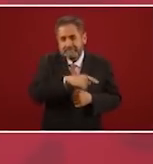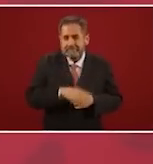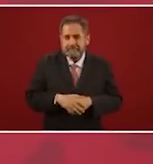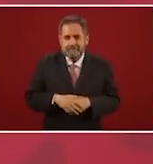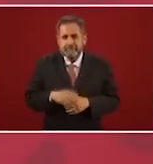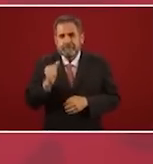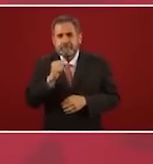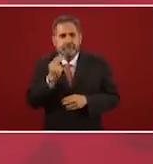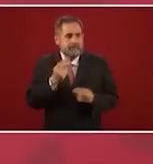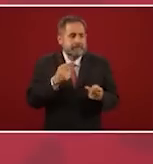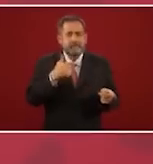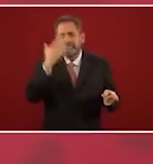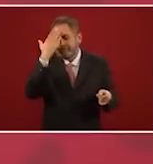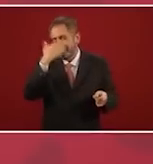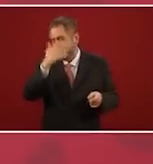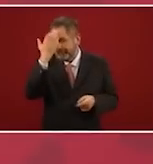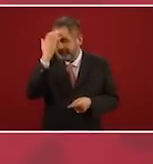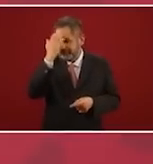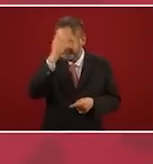falta